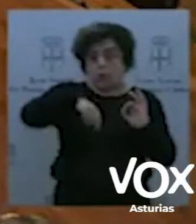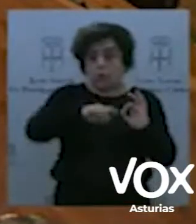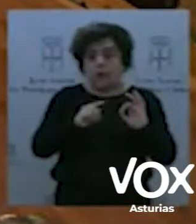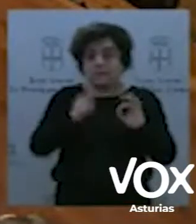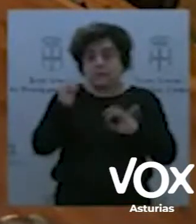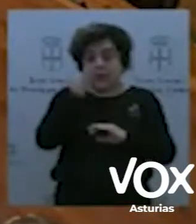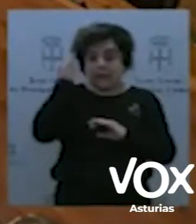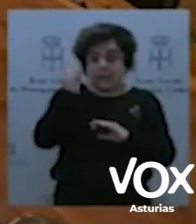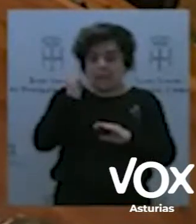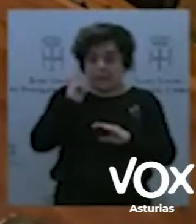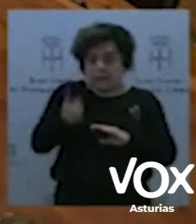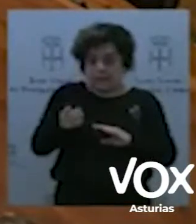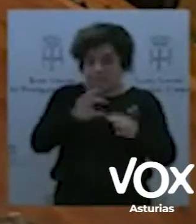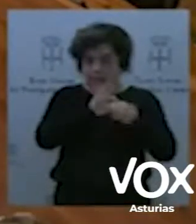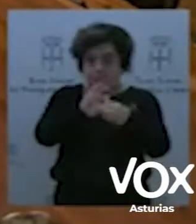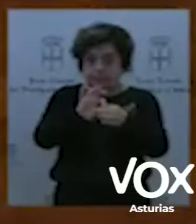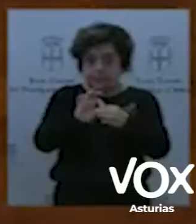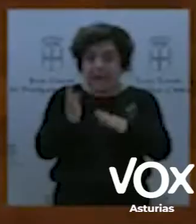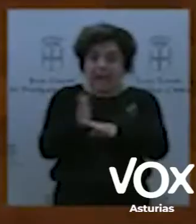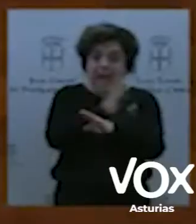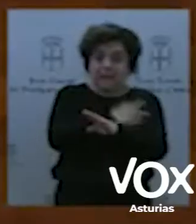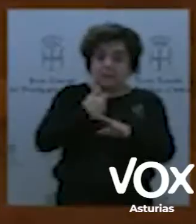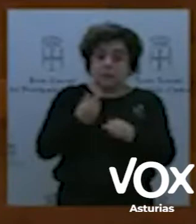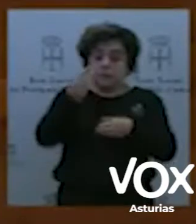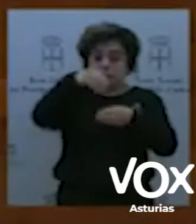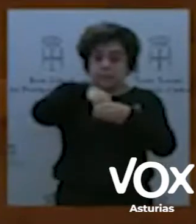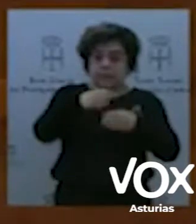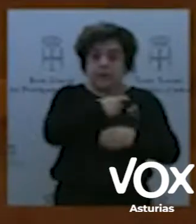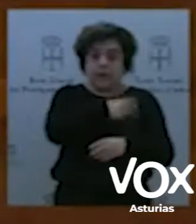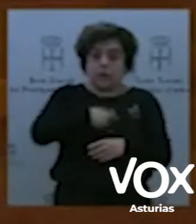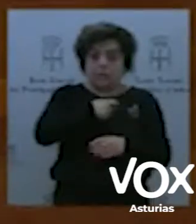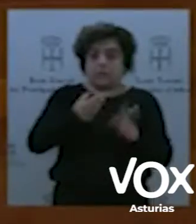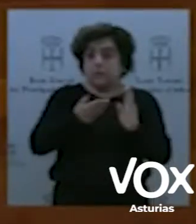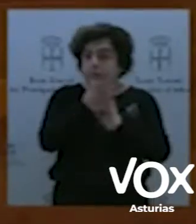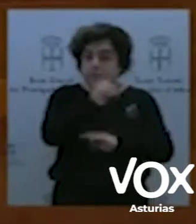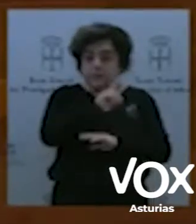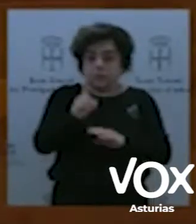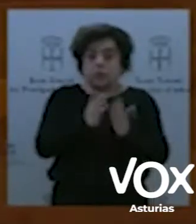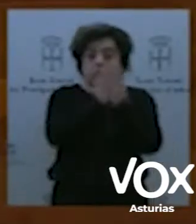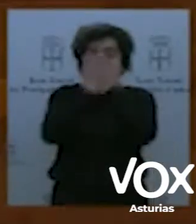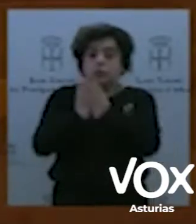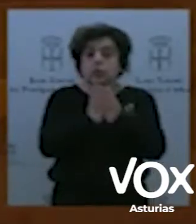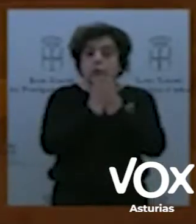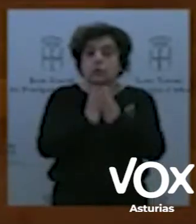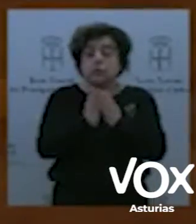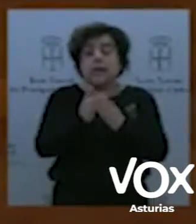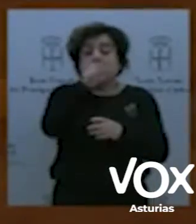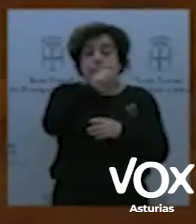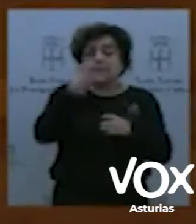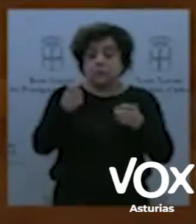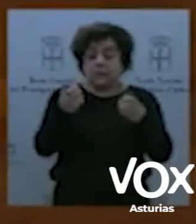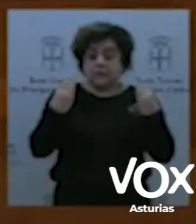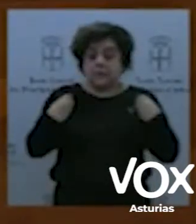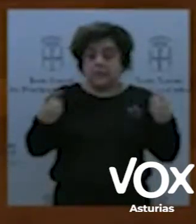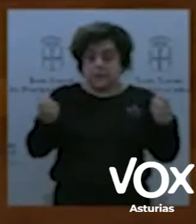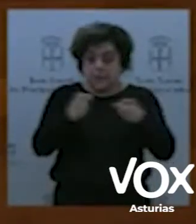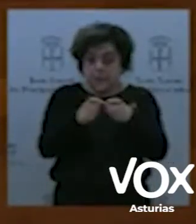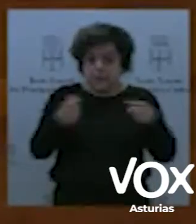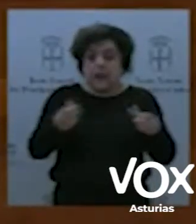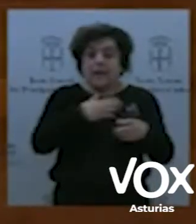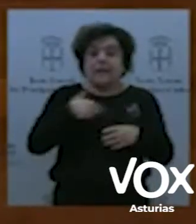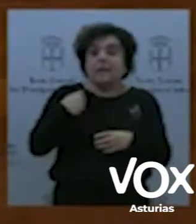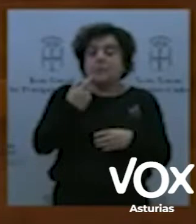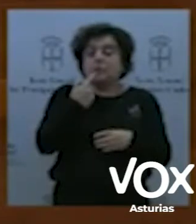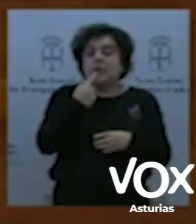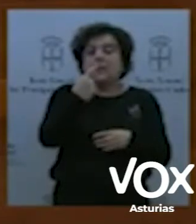Comisión Especial No Permanente de Estudios sobre el Reto Demográfico, queremos tener palabras de agradecimiento a la mesa y al resto